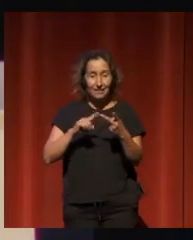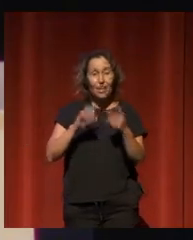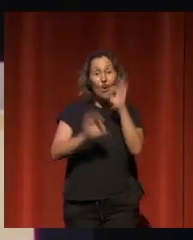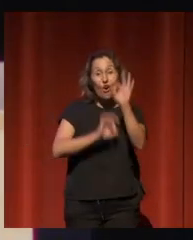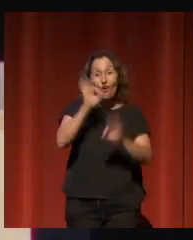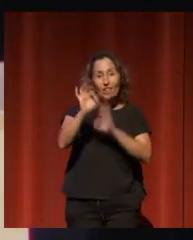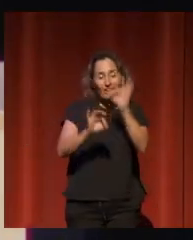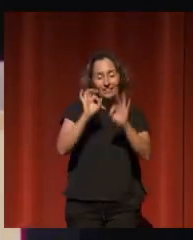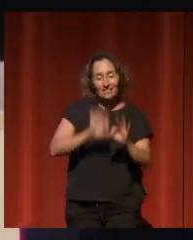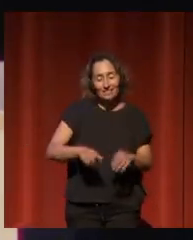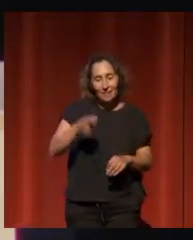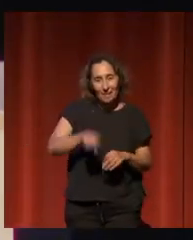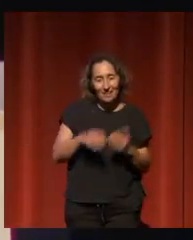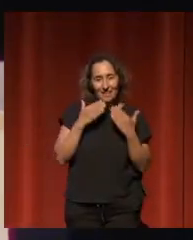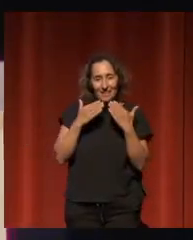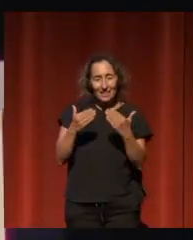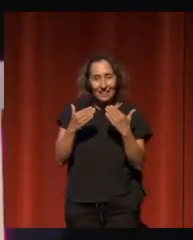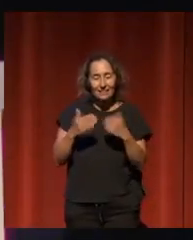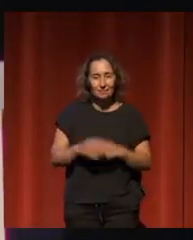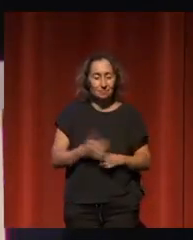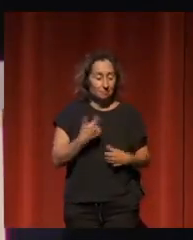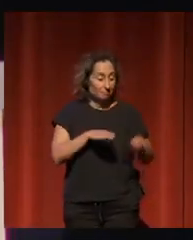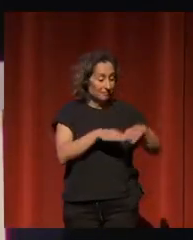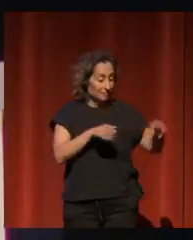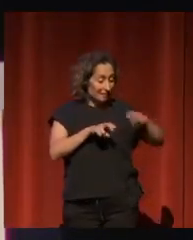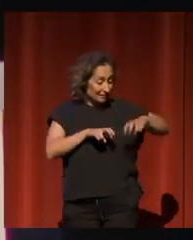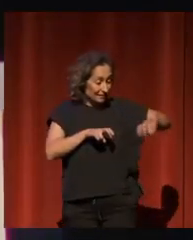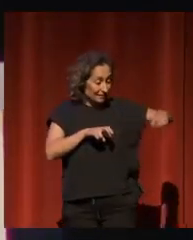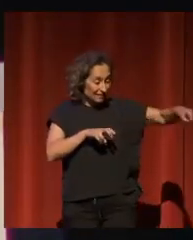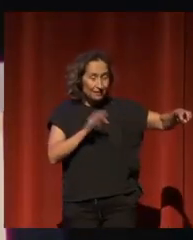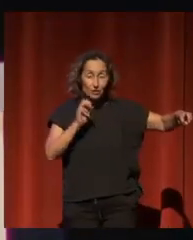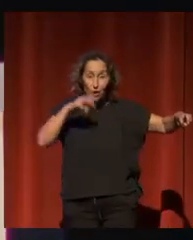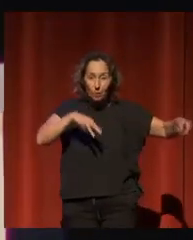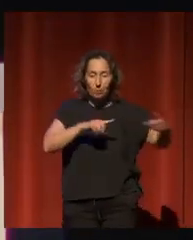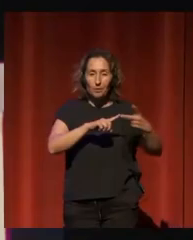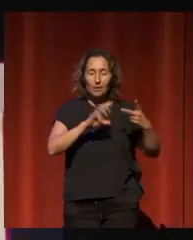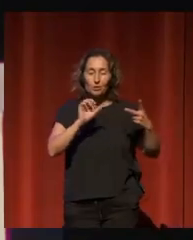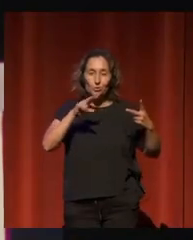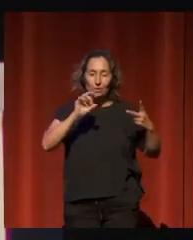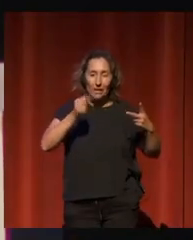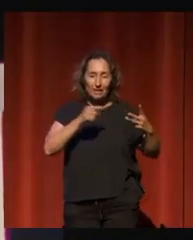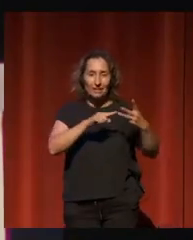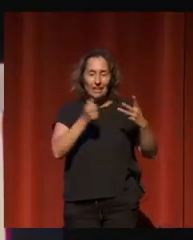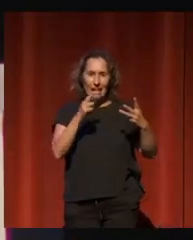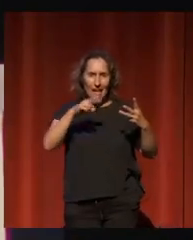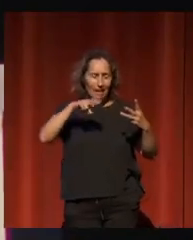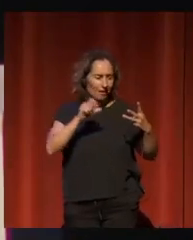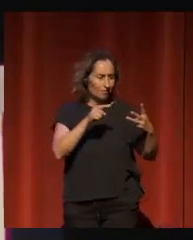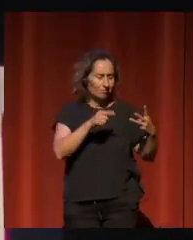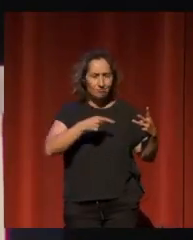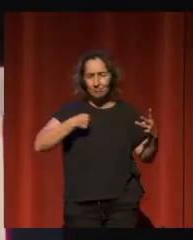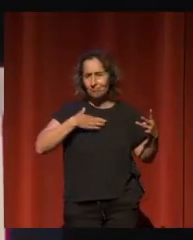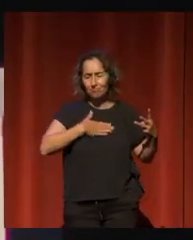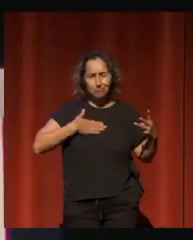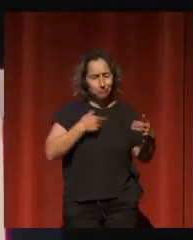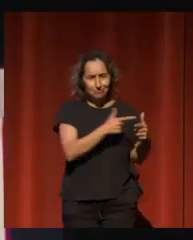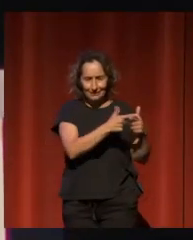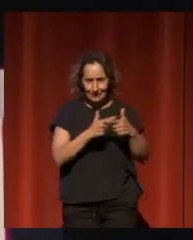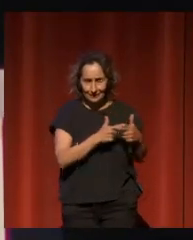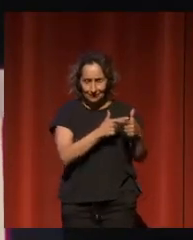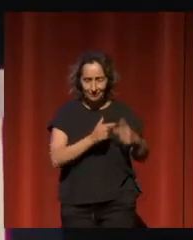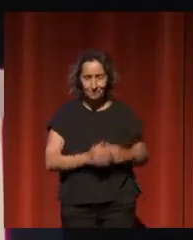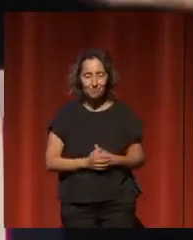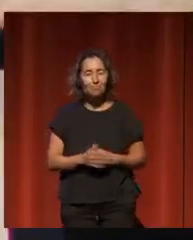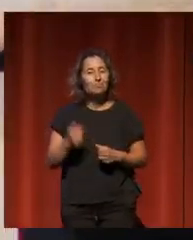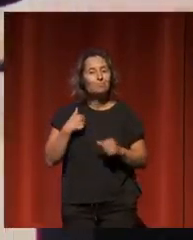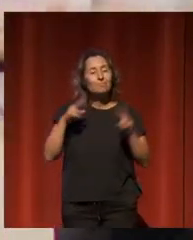placer compartir la la mesa con ton con Susana y con arne bien yo voy a